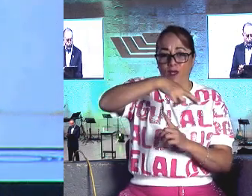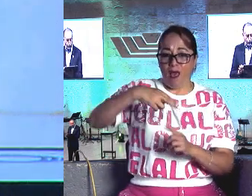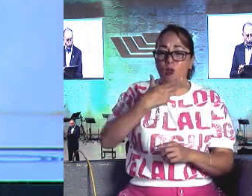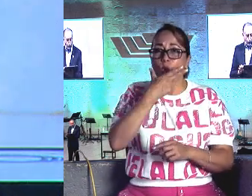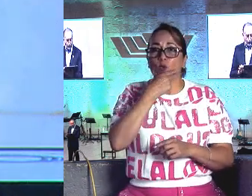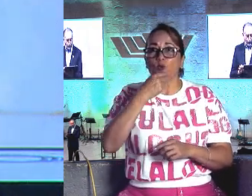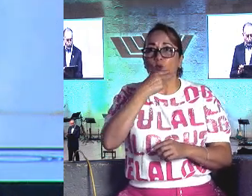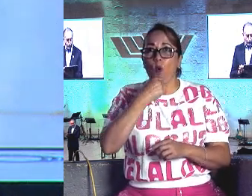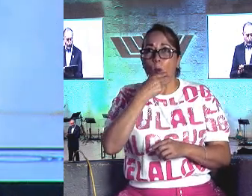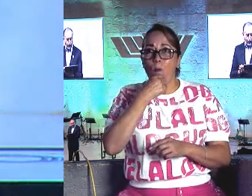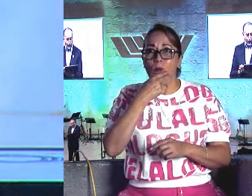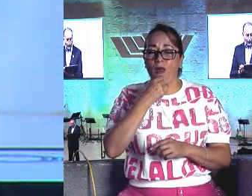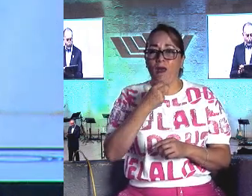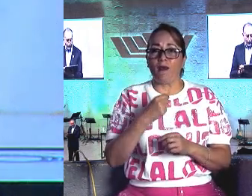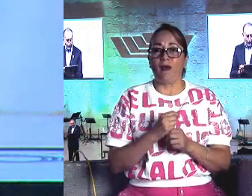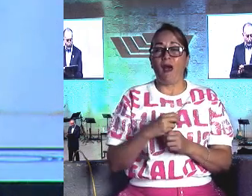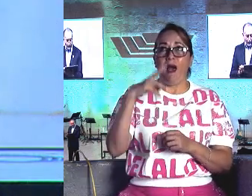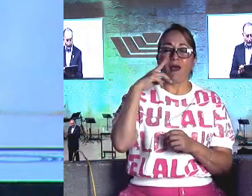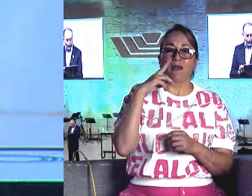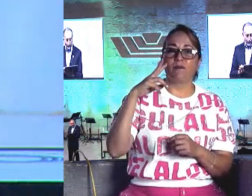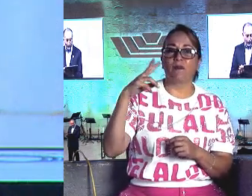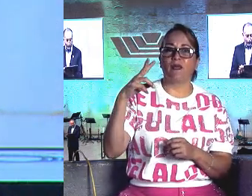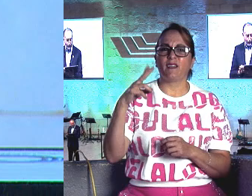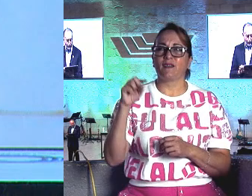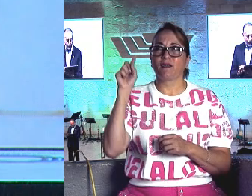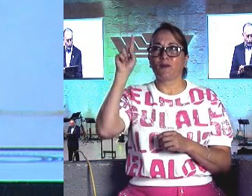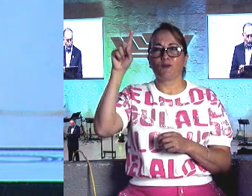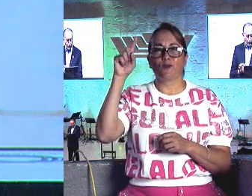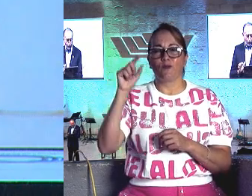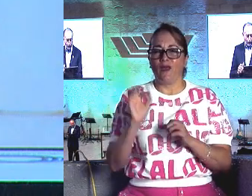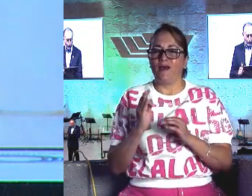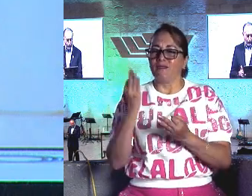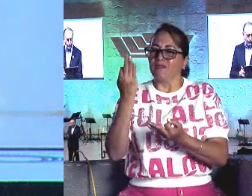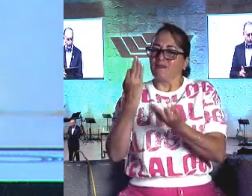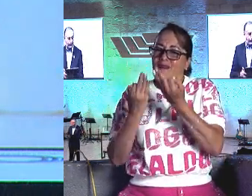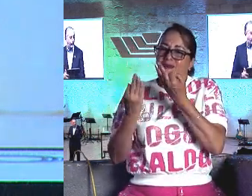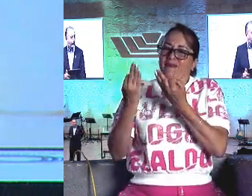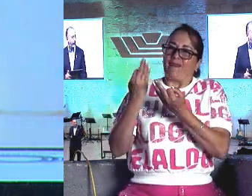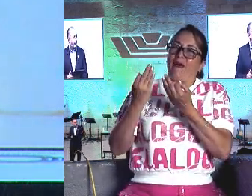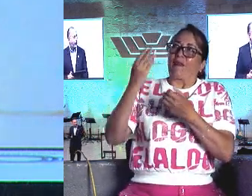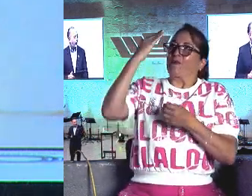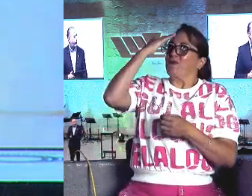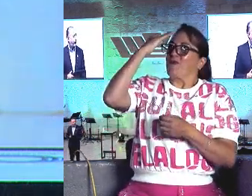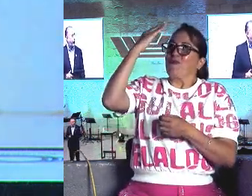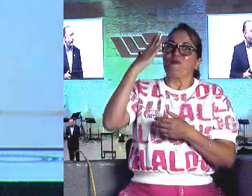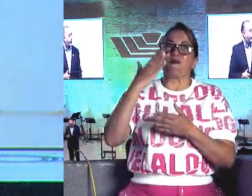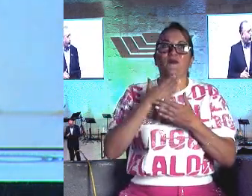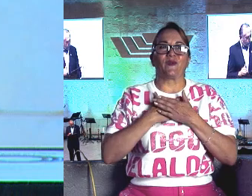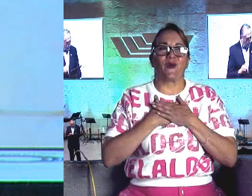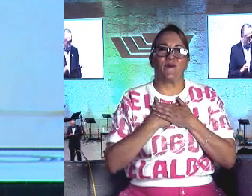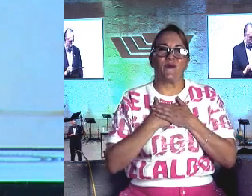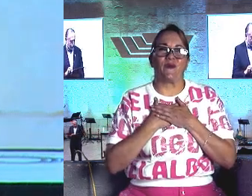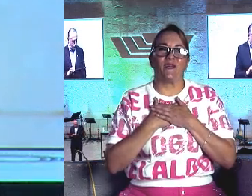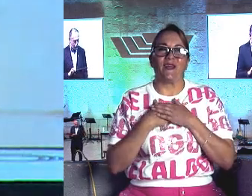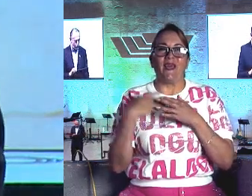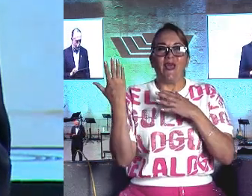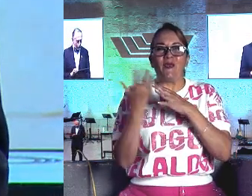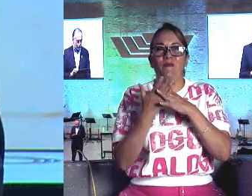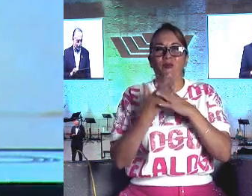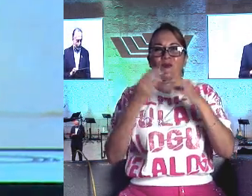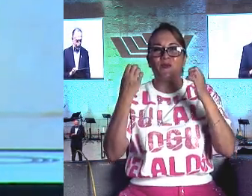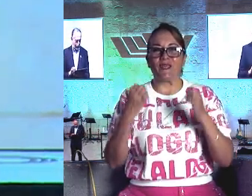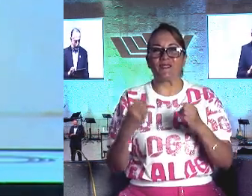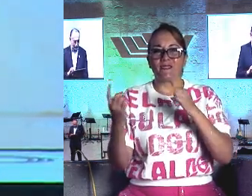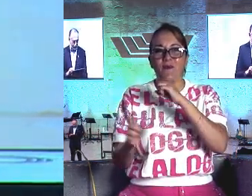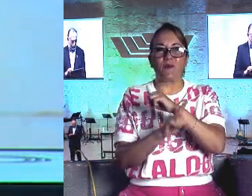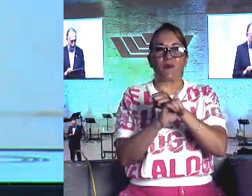hombres honrados al ver que me has tratado con bondad. Así que en medio de esta situación es